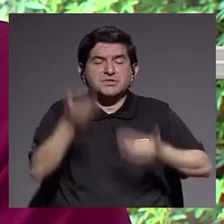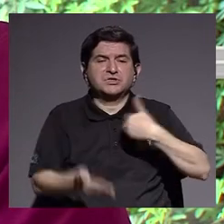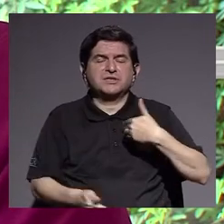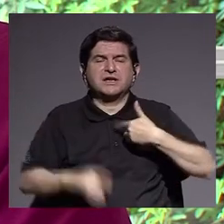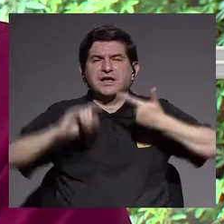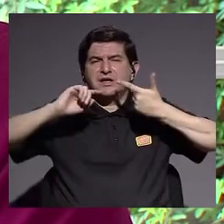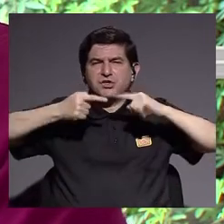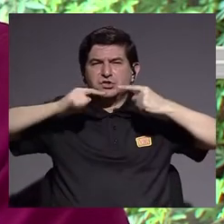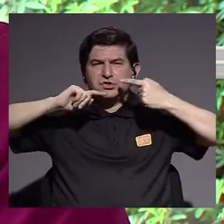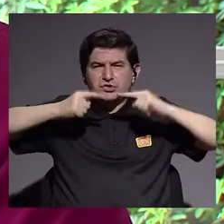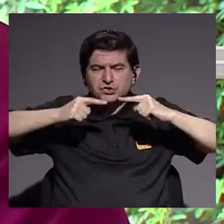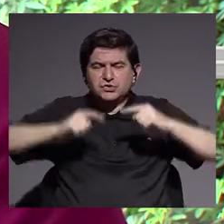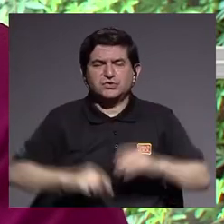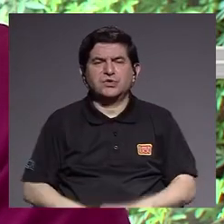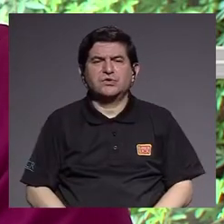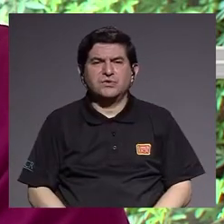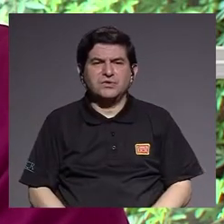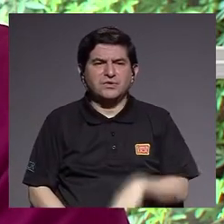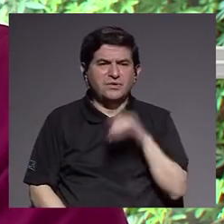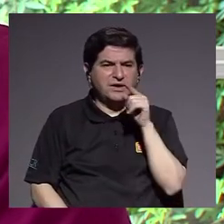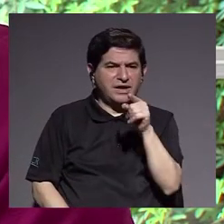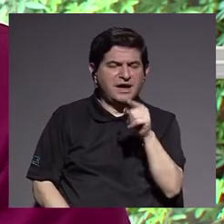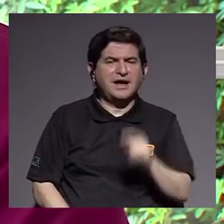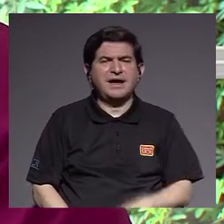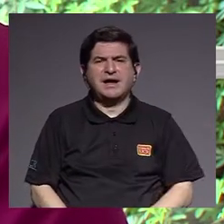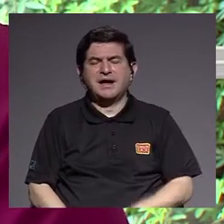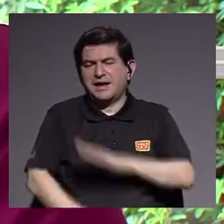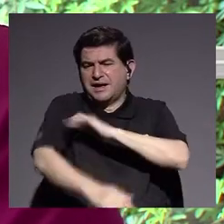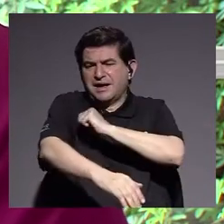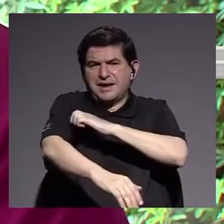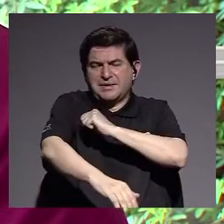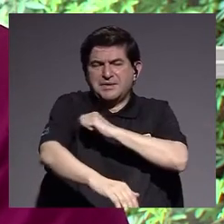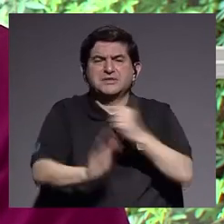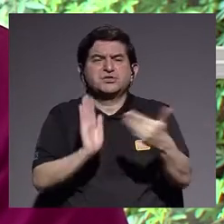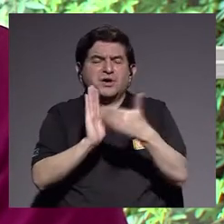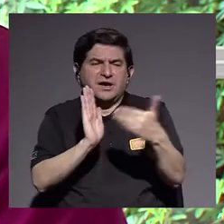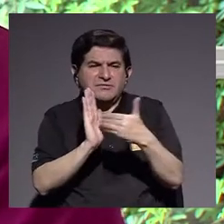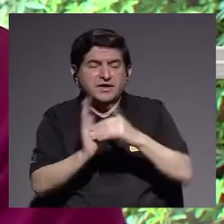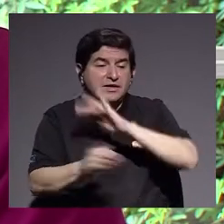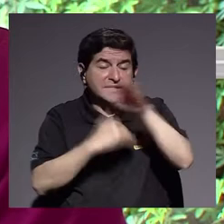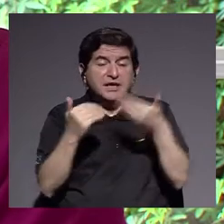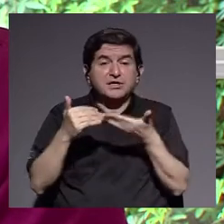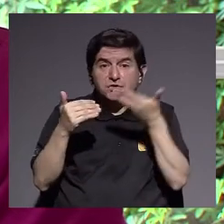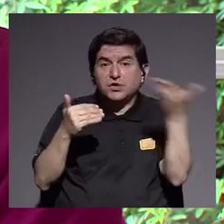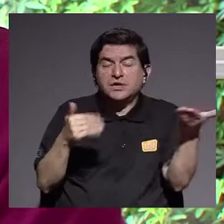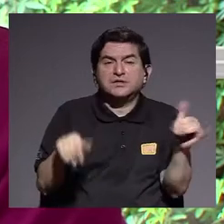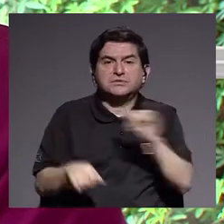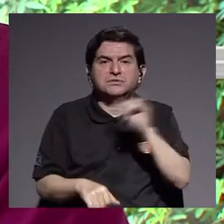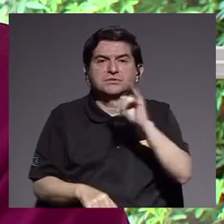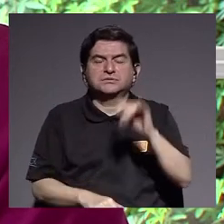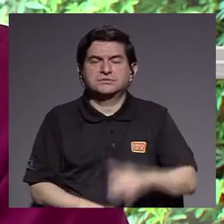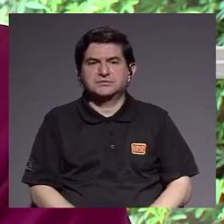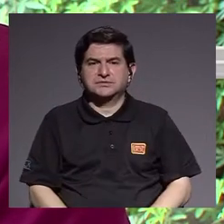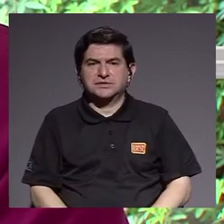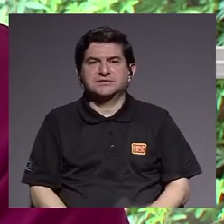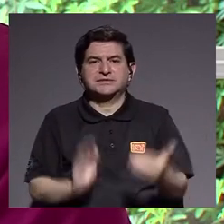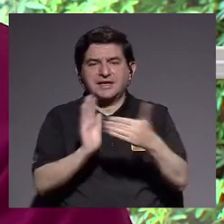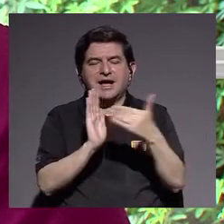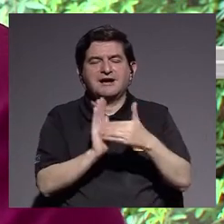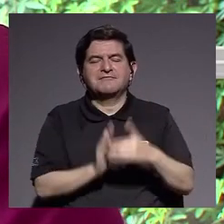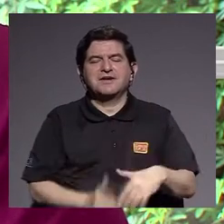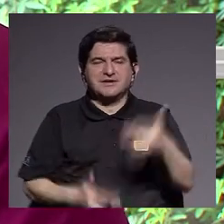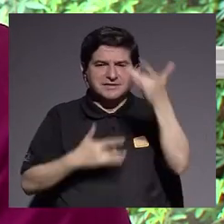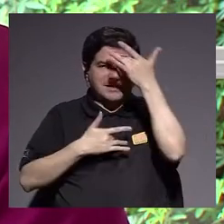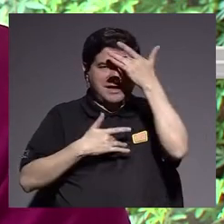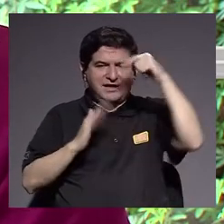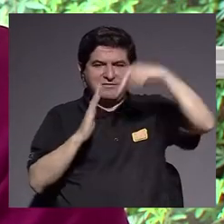pacientes que tal vez estén en el mundo logrando valència en alguna muela que nos alteran la presión arterial alterar dos factores y entonces va a